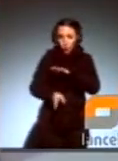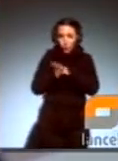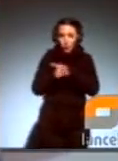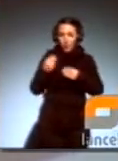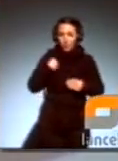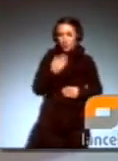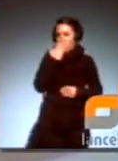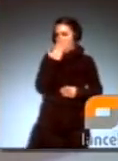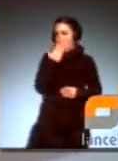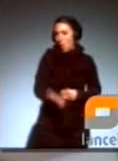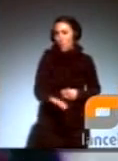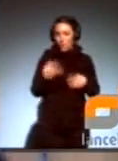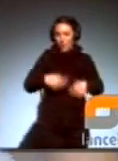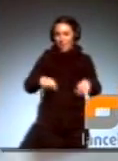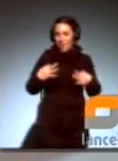carnaval!